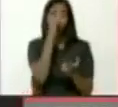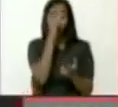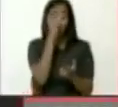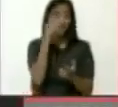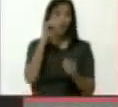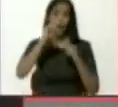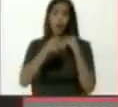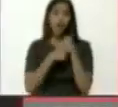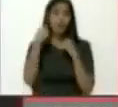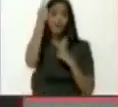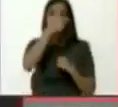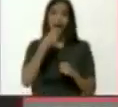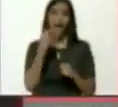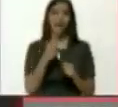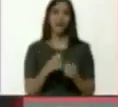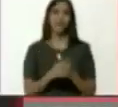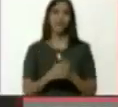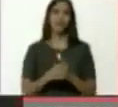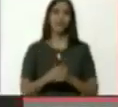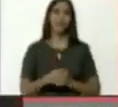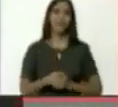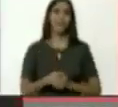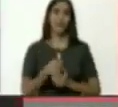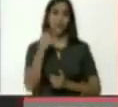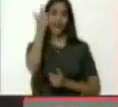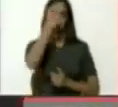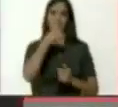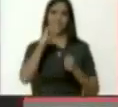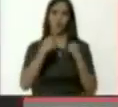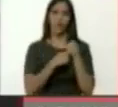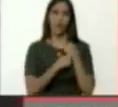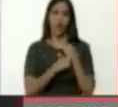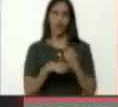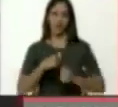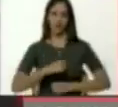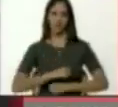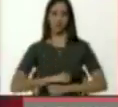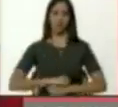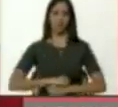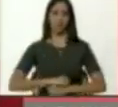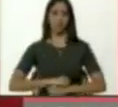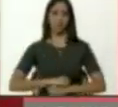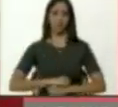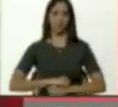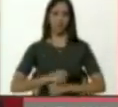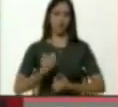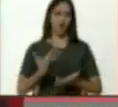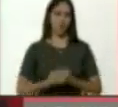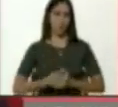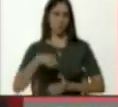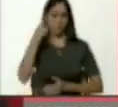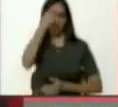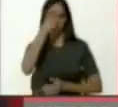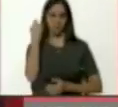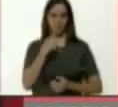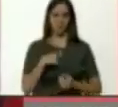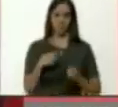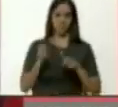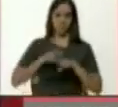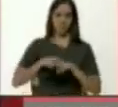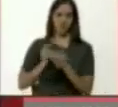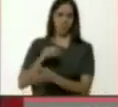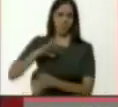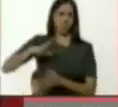propia cara. Y la rechera... Es horrible. No, la expresión de Guaidó, o sea, es como que, coño, qué raya yo sentado al lado de este